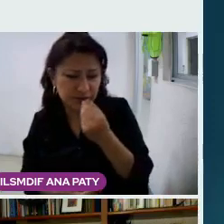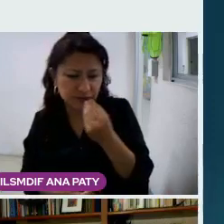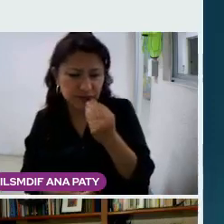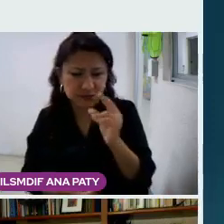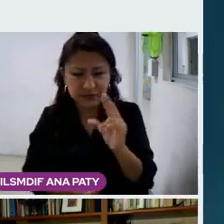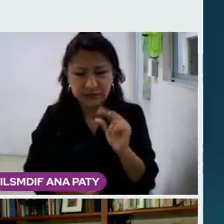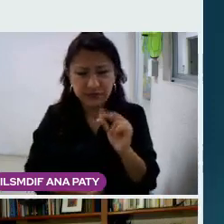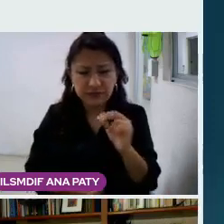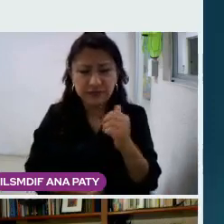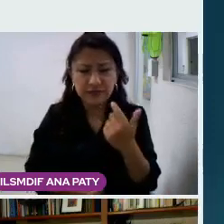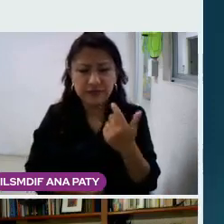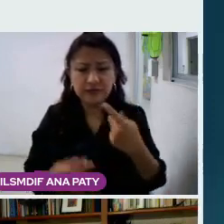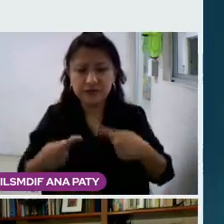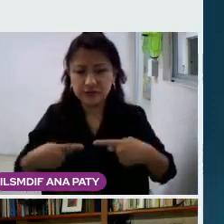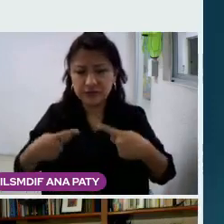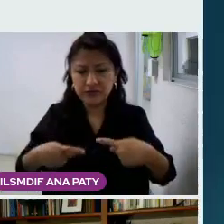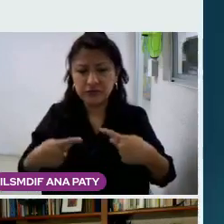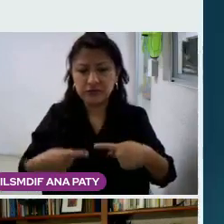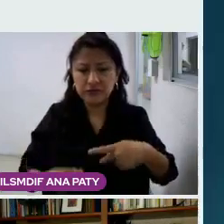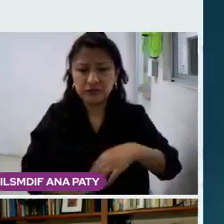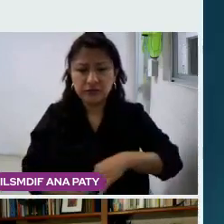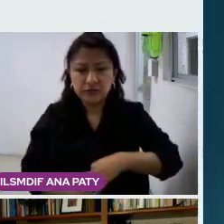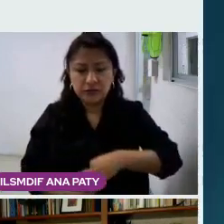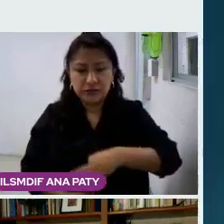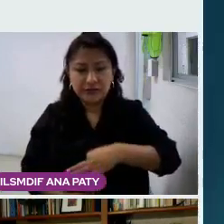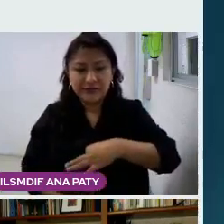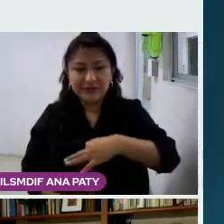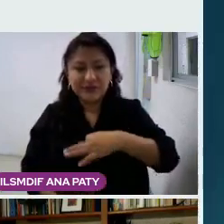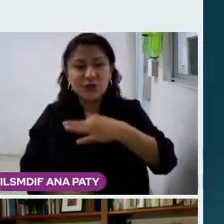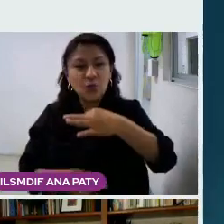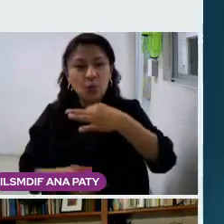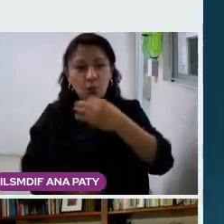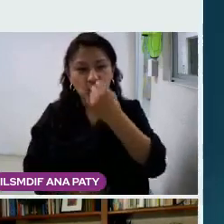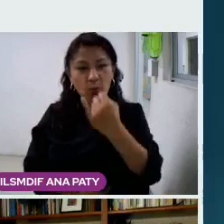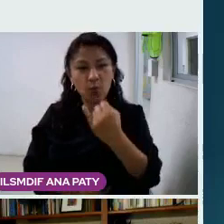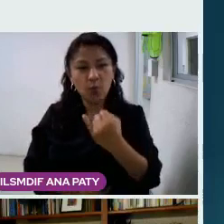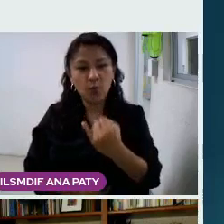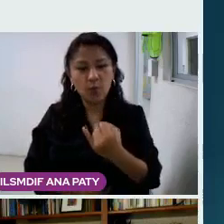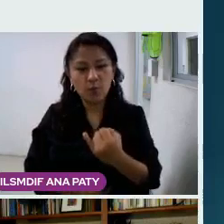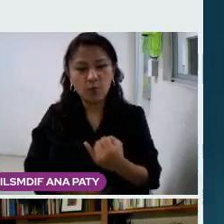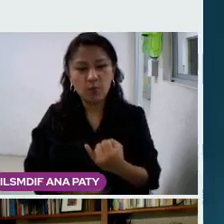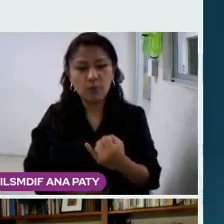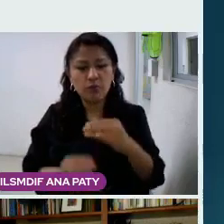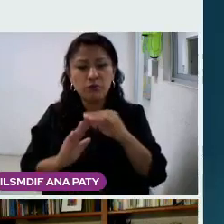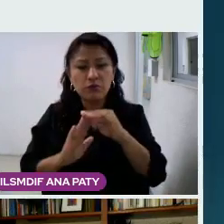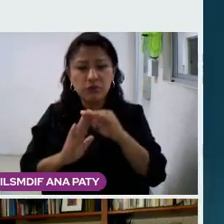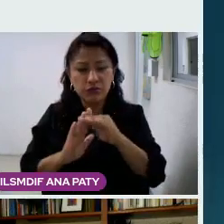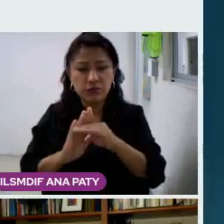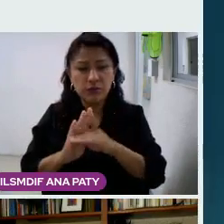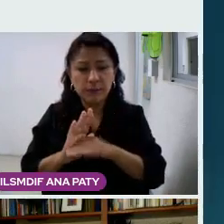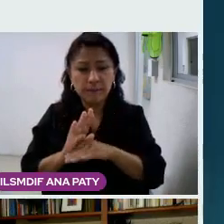sociedad trastornos de conducta alimentaria muy severos y que tienen origen